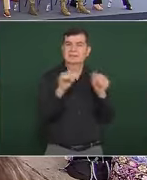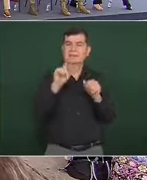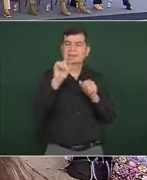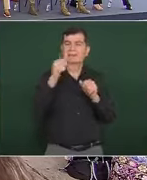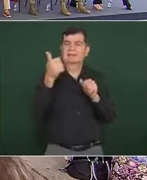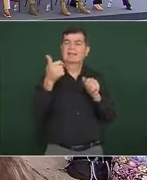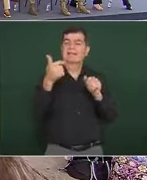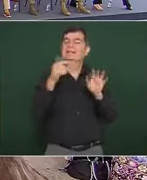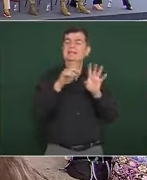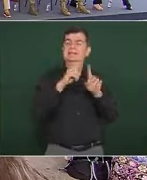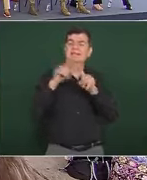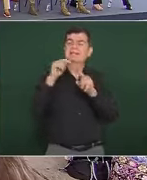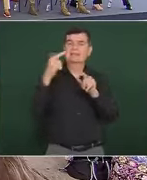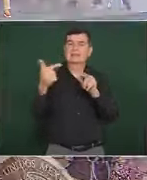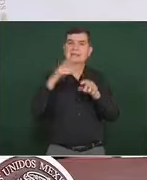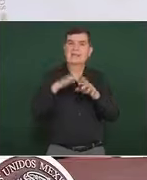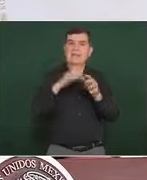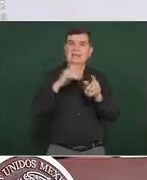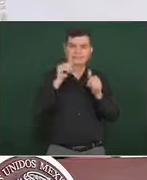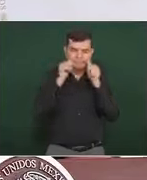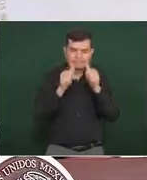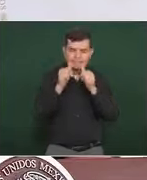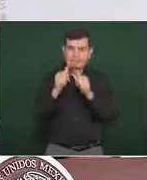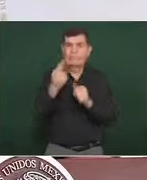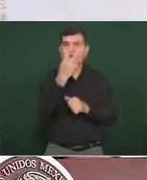241.767 atenciones de primer nivel y